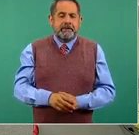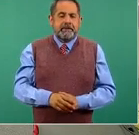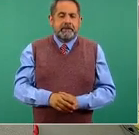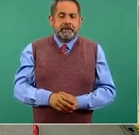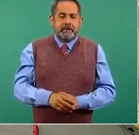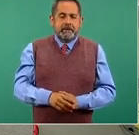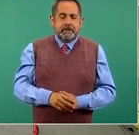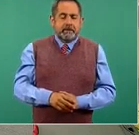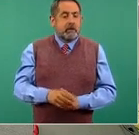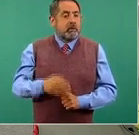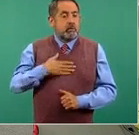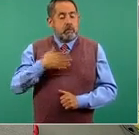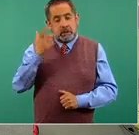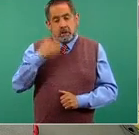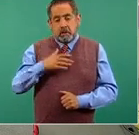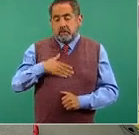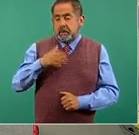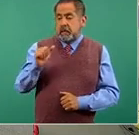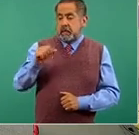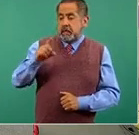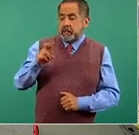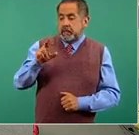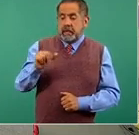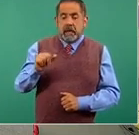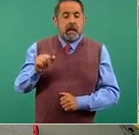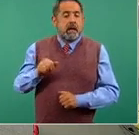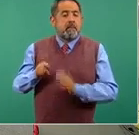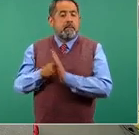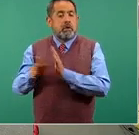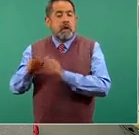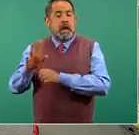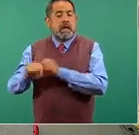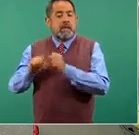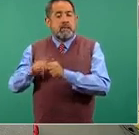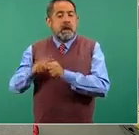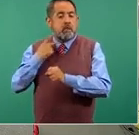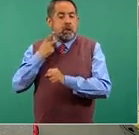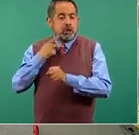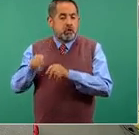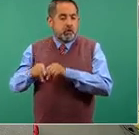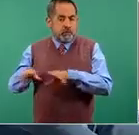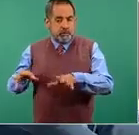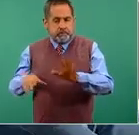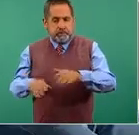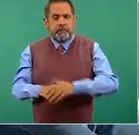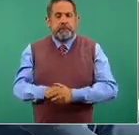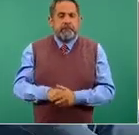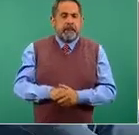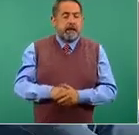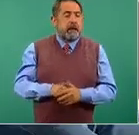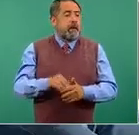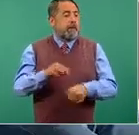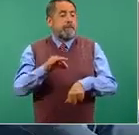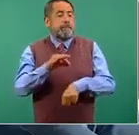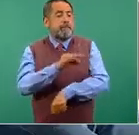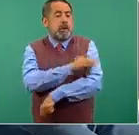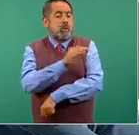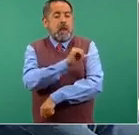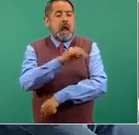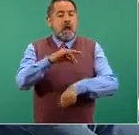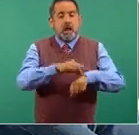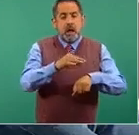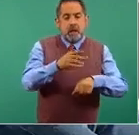noches. Andrea Vega, de Animal Político. Son dudas sobre la vacunación a personal médico.